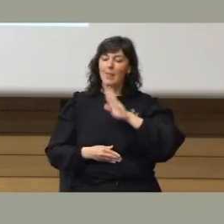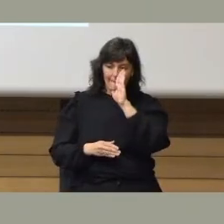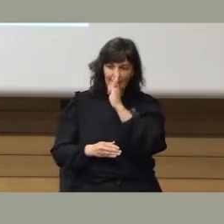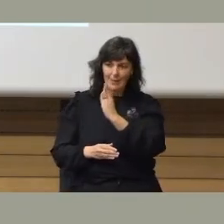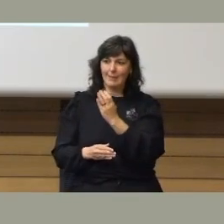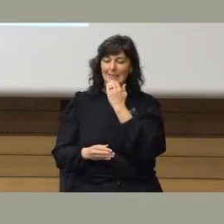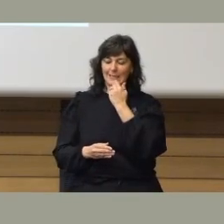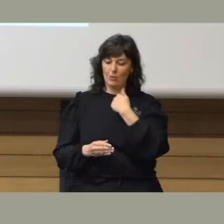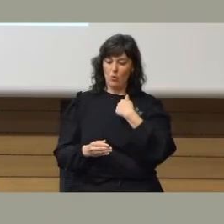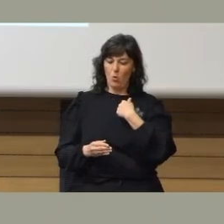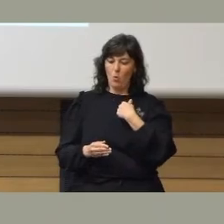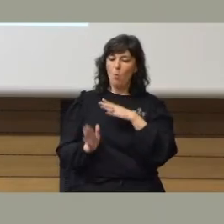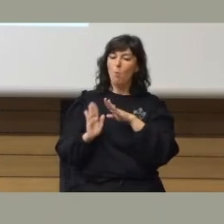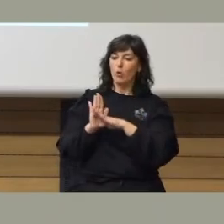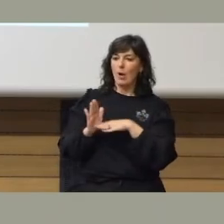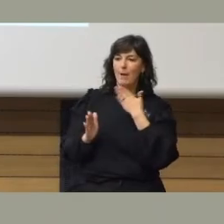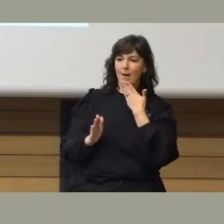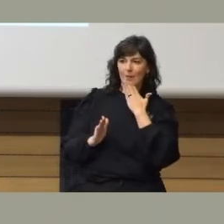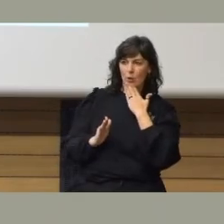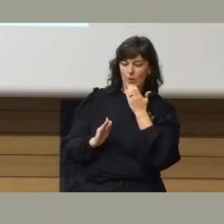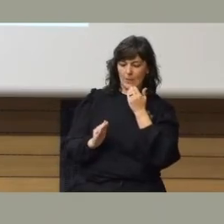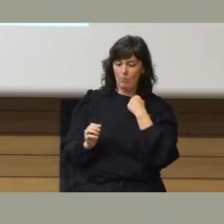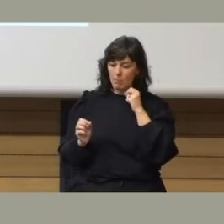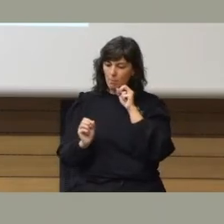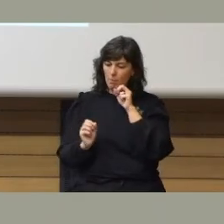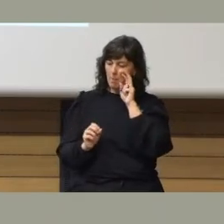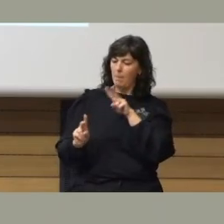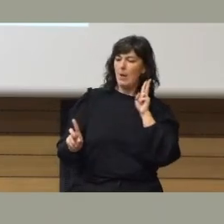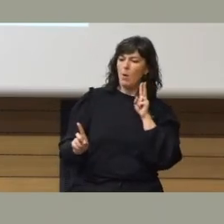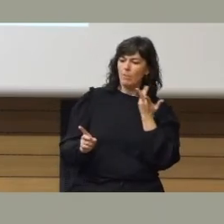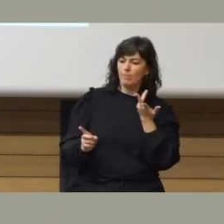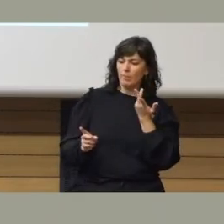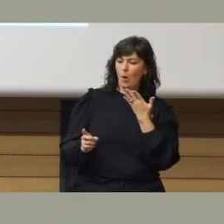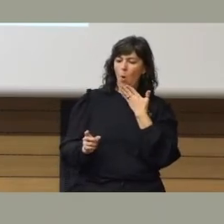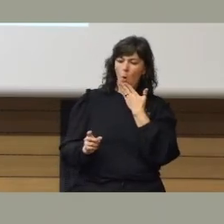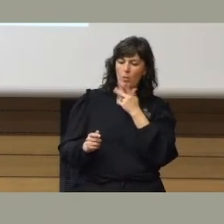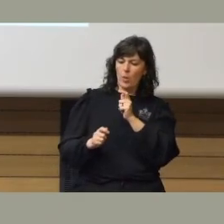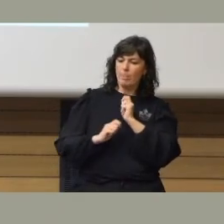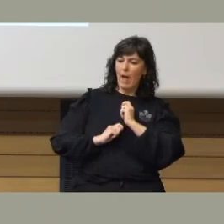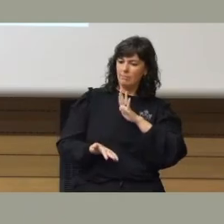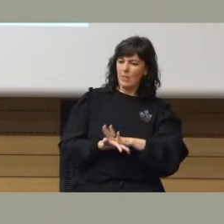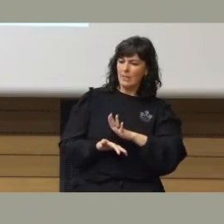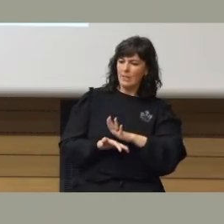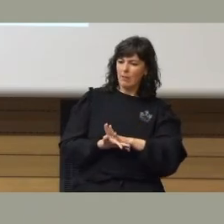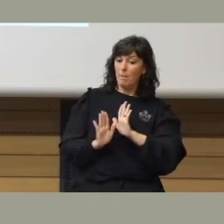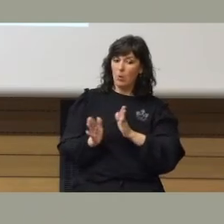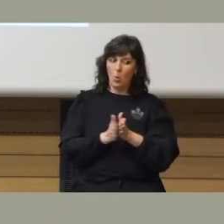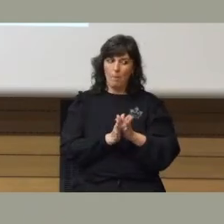de ocio si yo veo el ocio como algo que me da satisfacción y mi compañero lo ve como algo que le genera ansiedad?